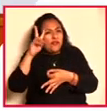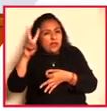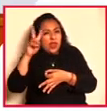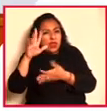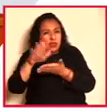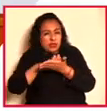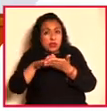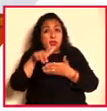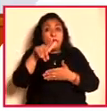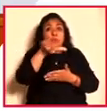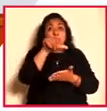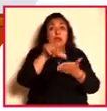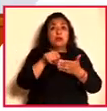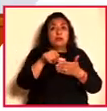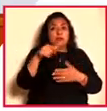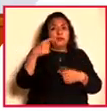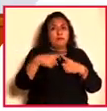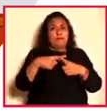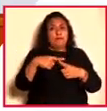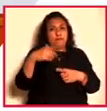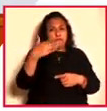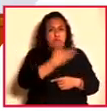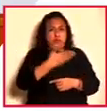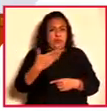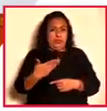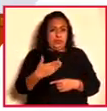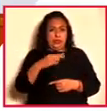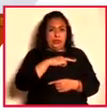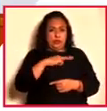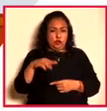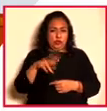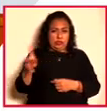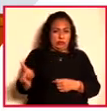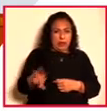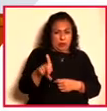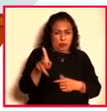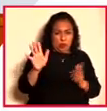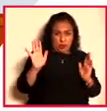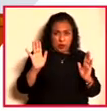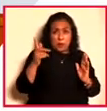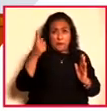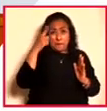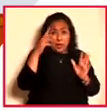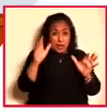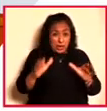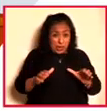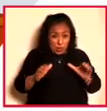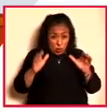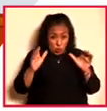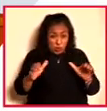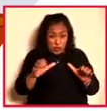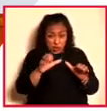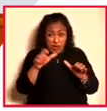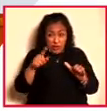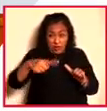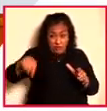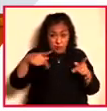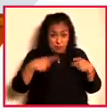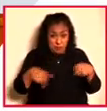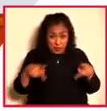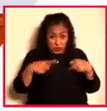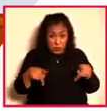construye la presidenta municipal del pueblo, pero no para cuidar a estas personas o